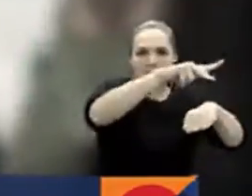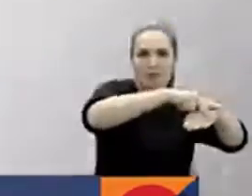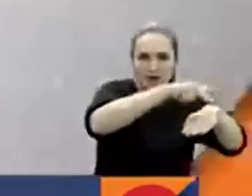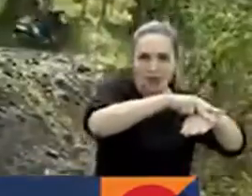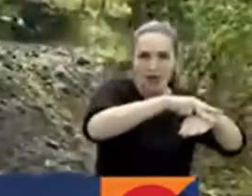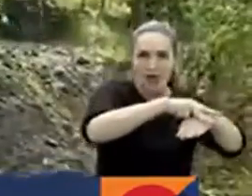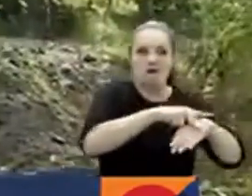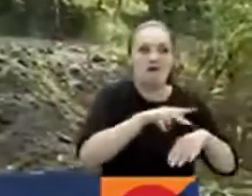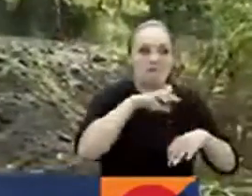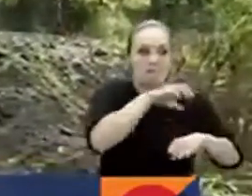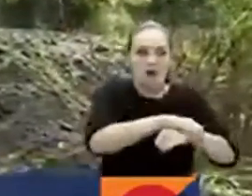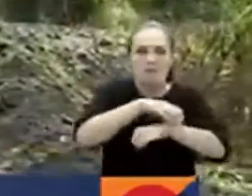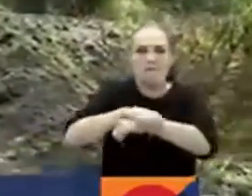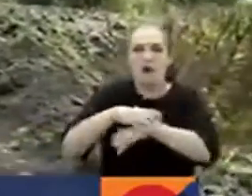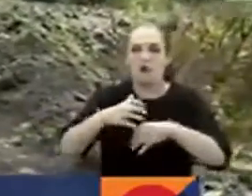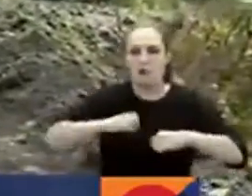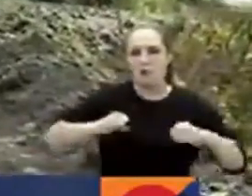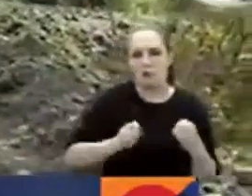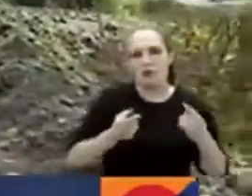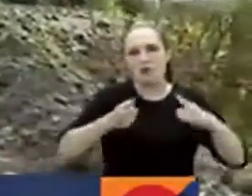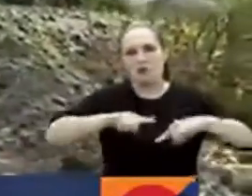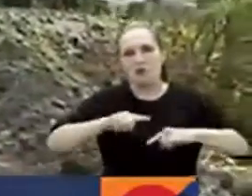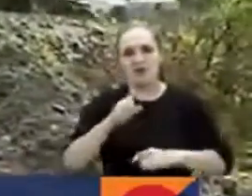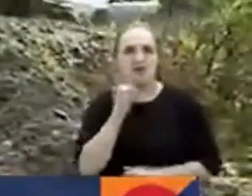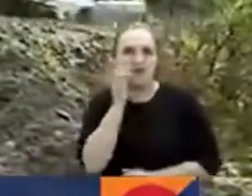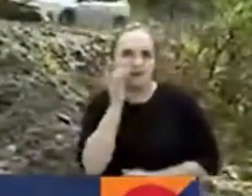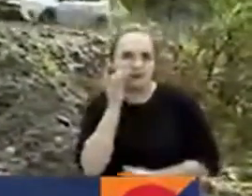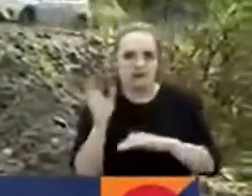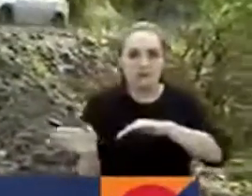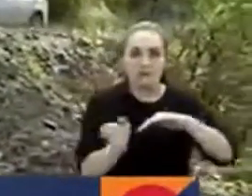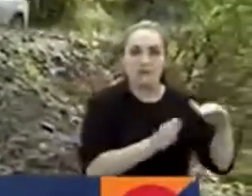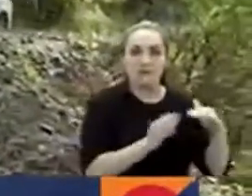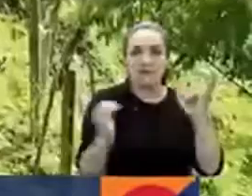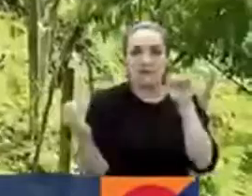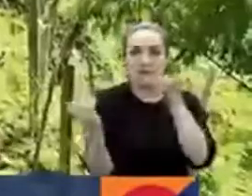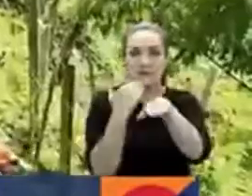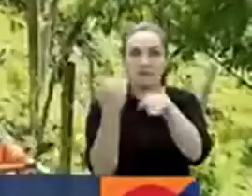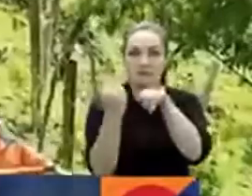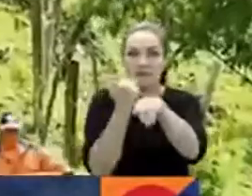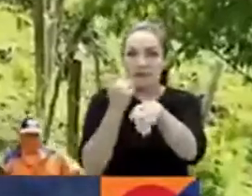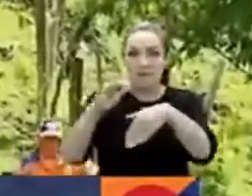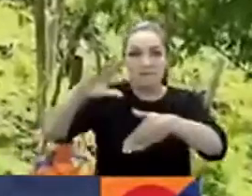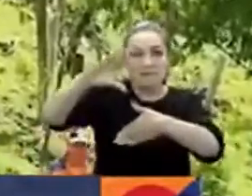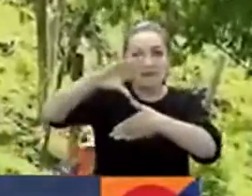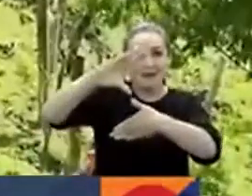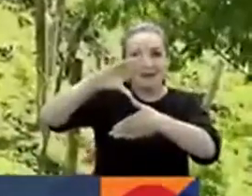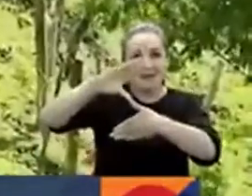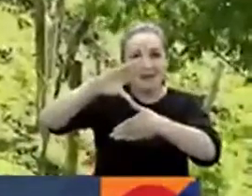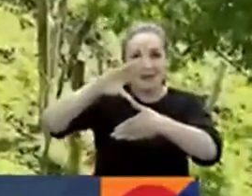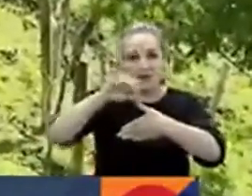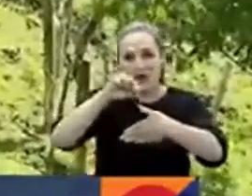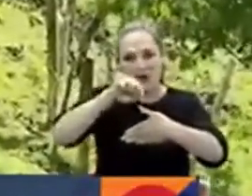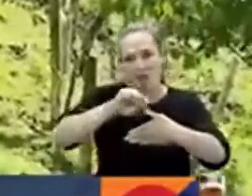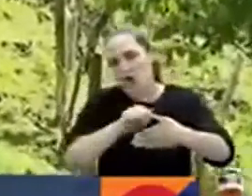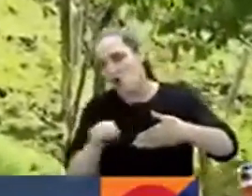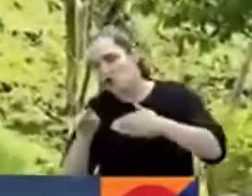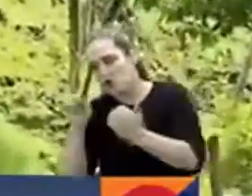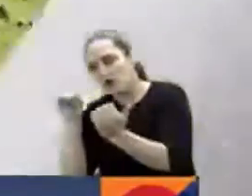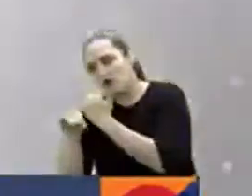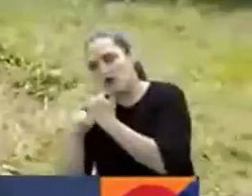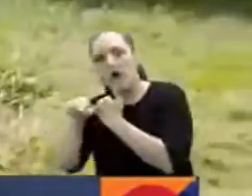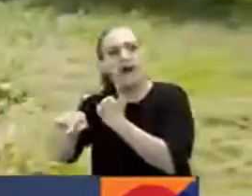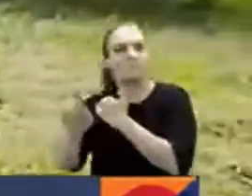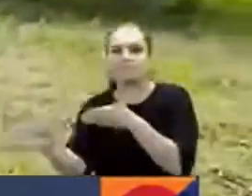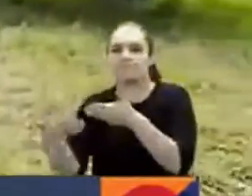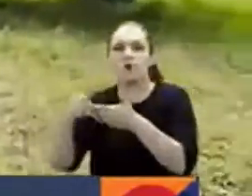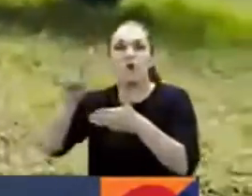Bogotá. Carretera alterna a vía panamericana está cerrada. Expertos dicen que falla geológica la partió en dos.